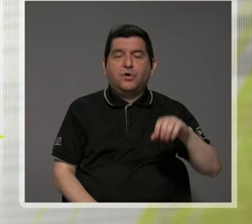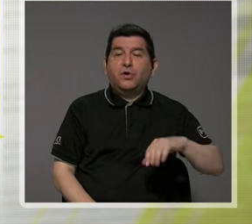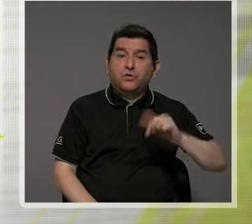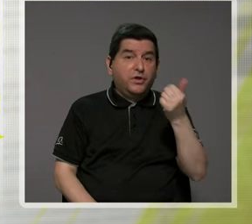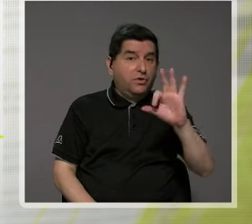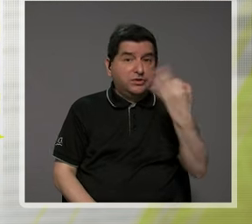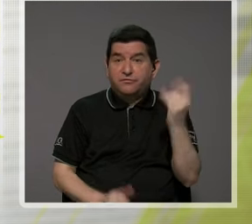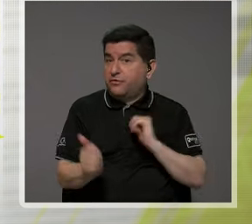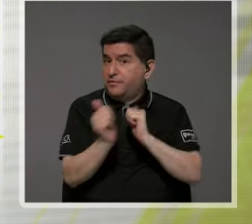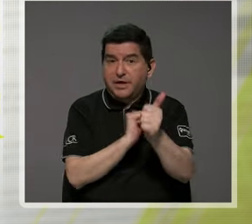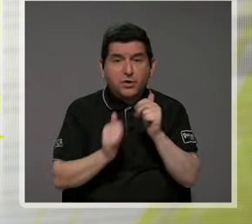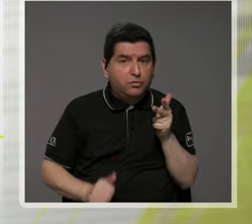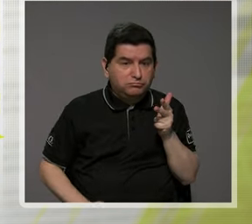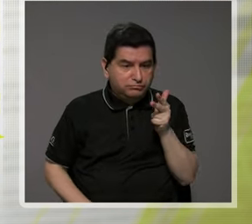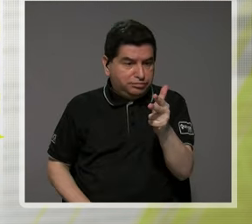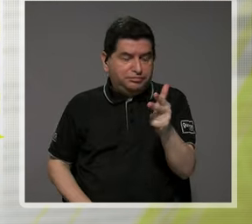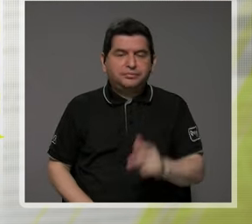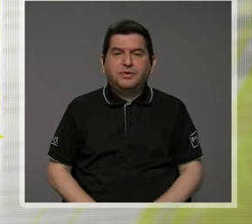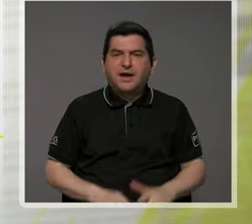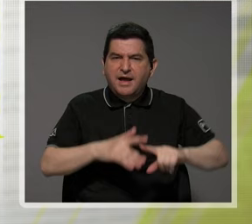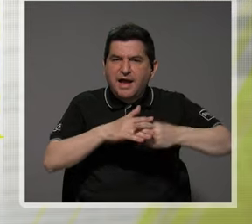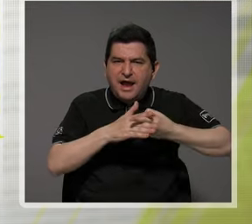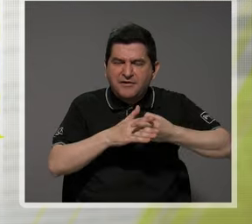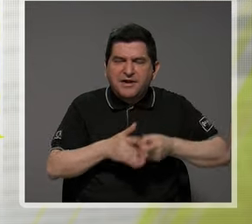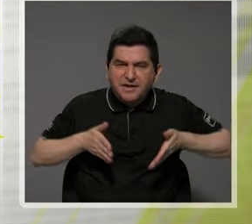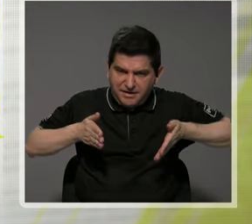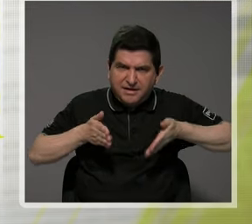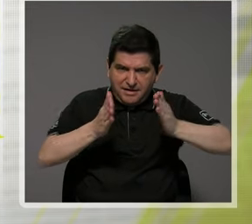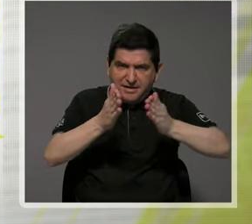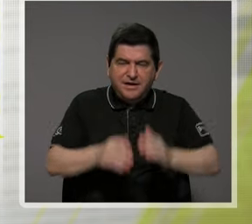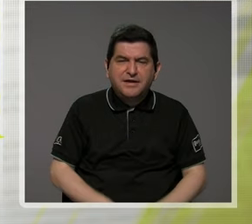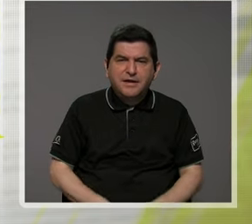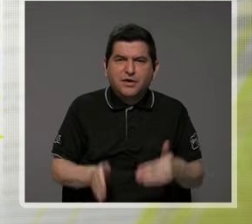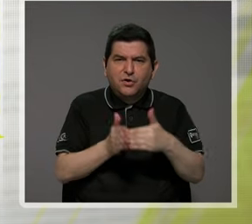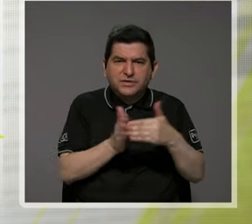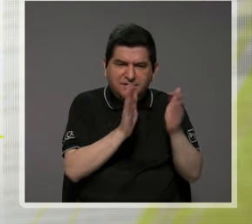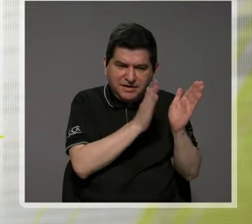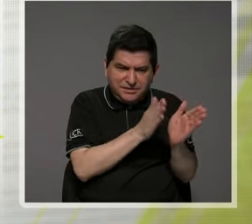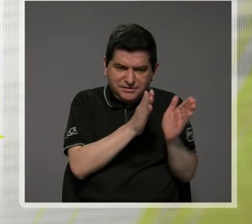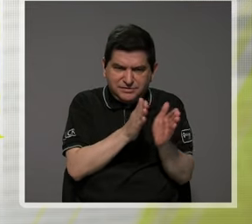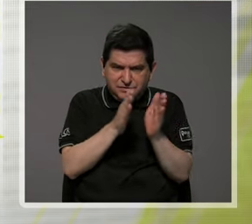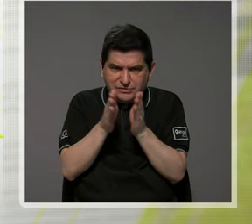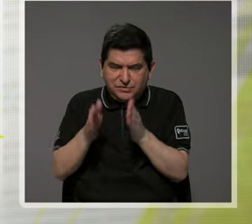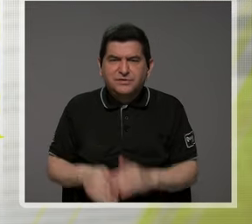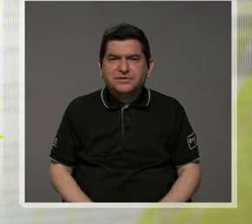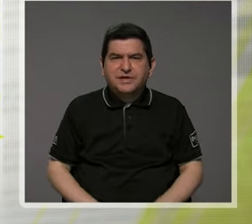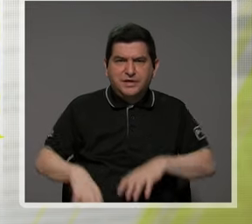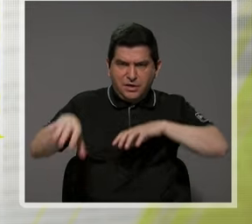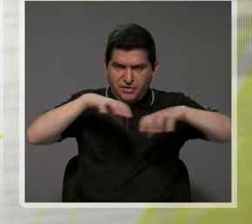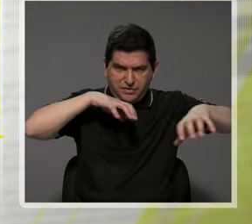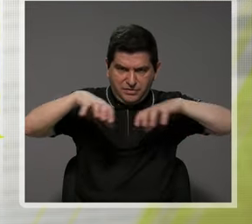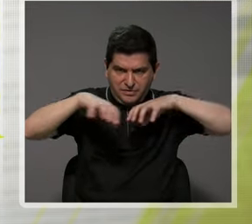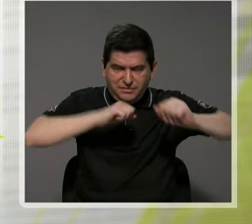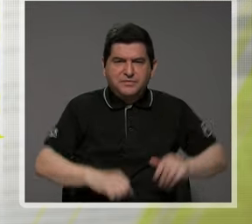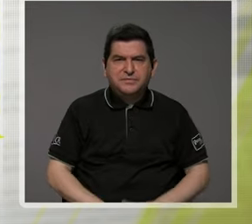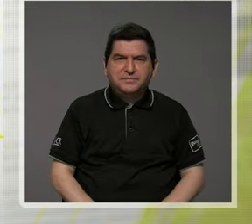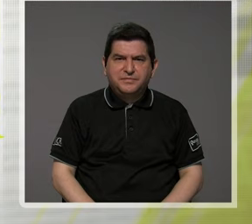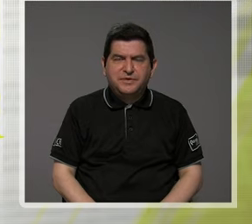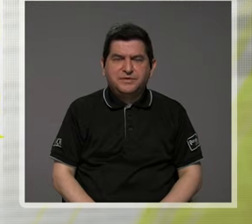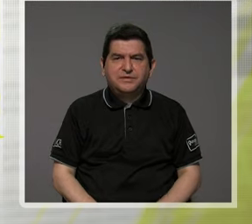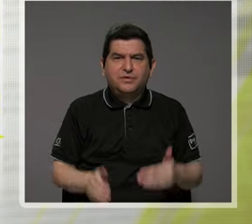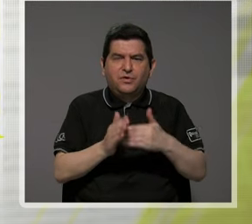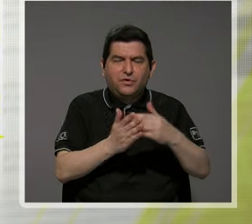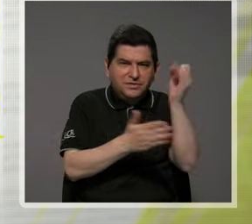forma también había que rehabilitar las vías de acceso y un reordenamiento Vial del tránsito mediante un